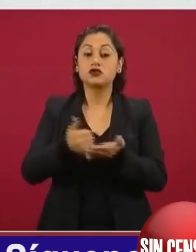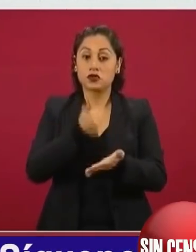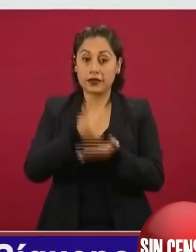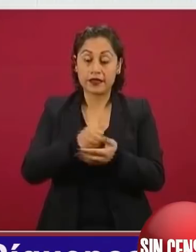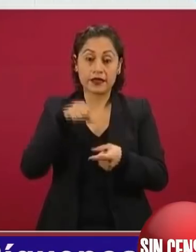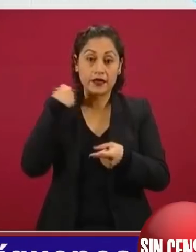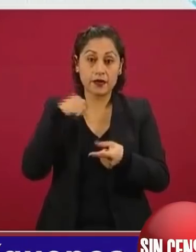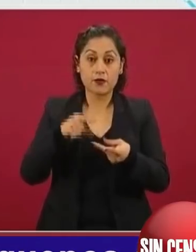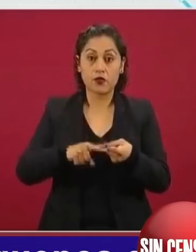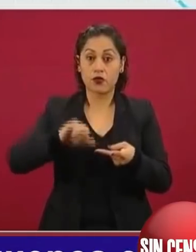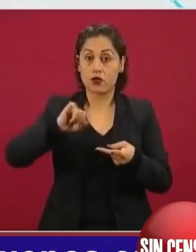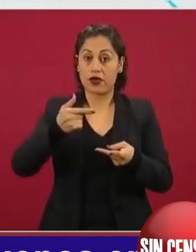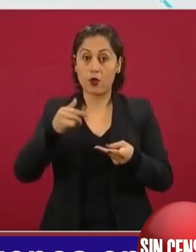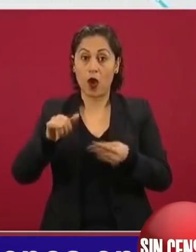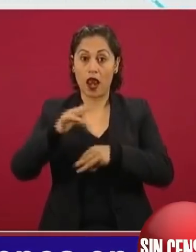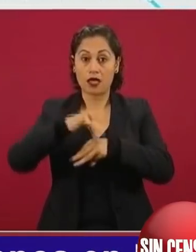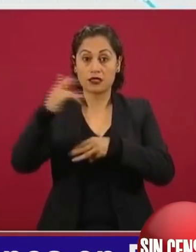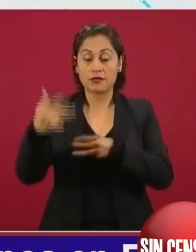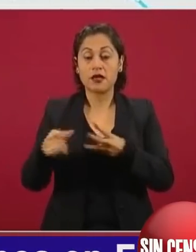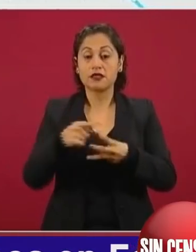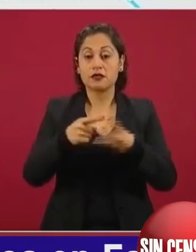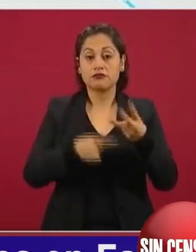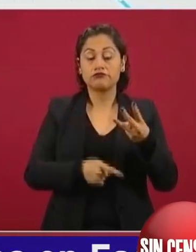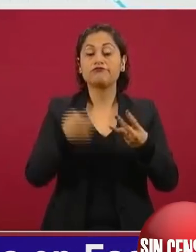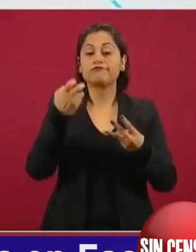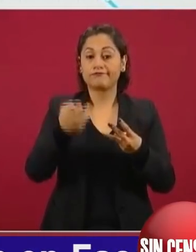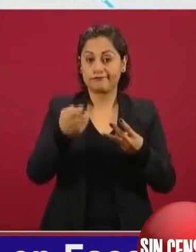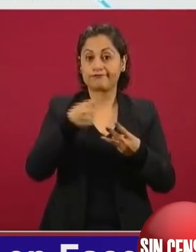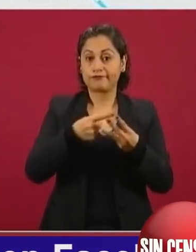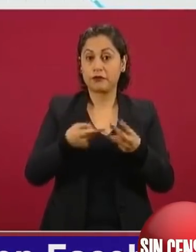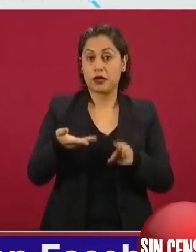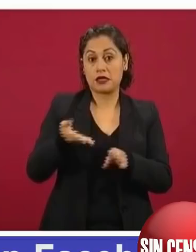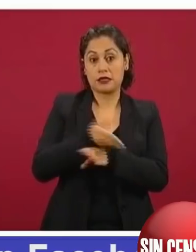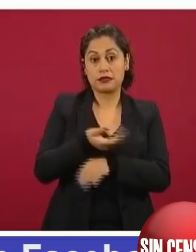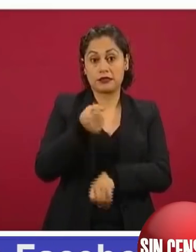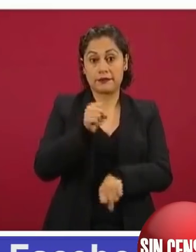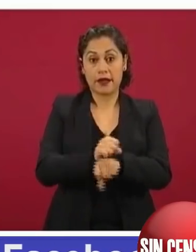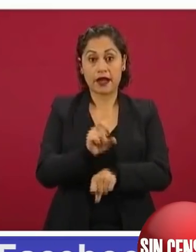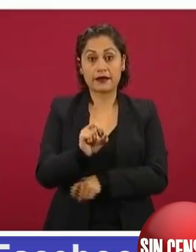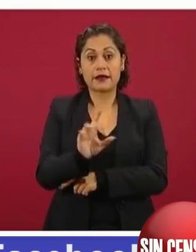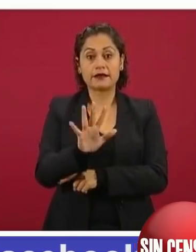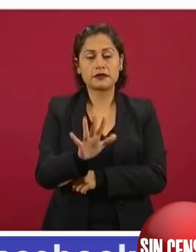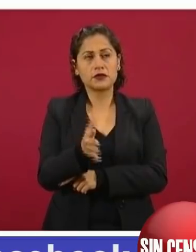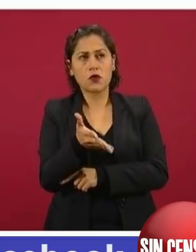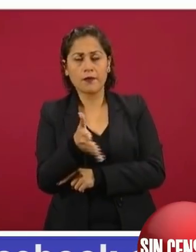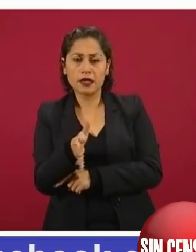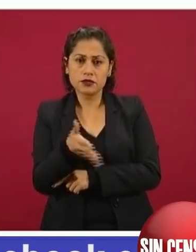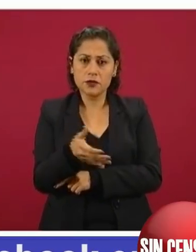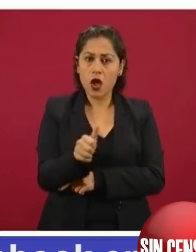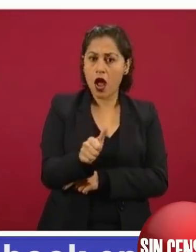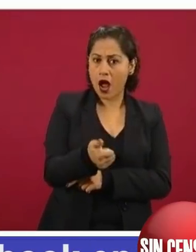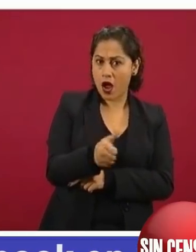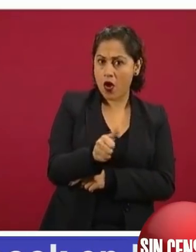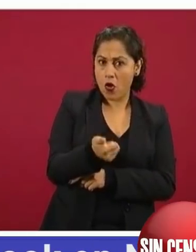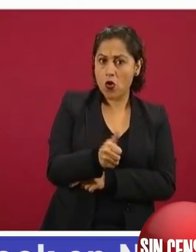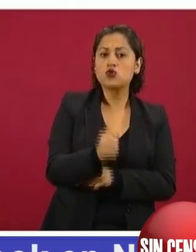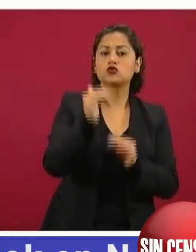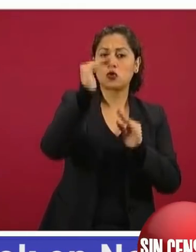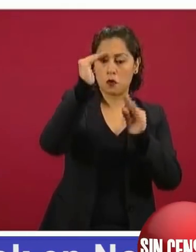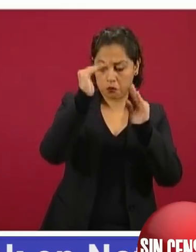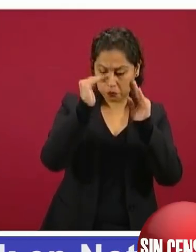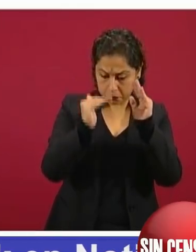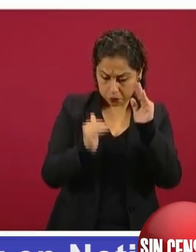Chilpancingo, con grandes variaciones, pero desde la semana 35 del año, que es finales de agosto, una